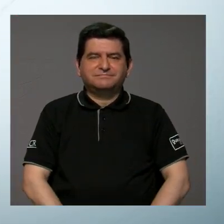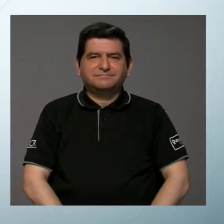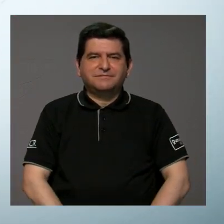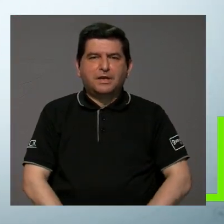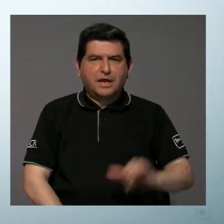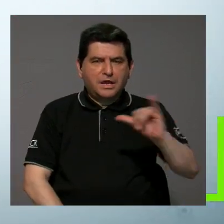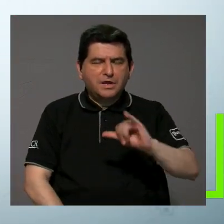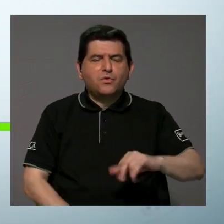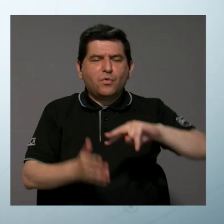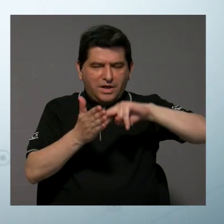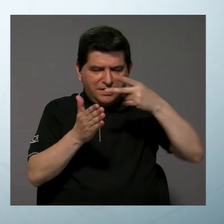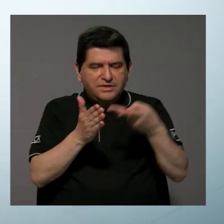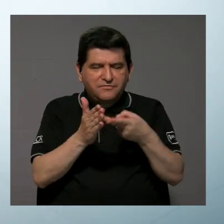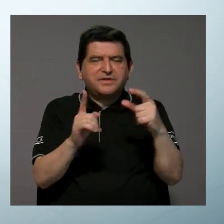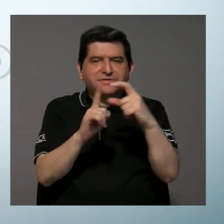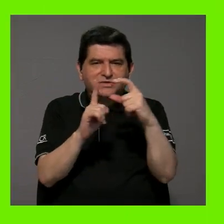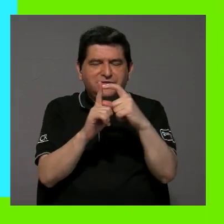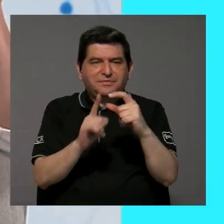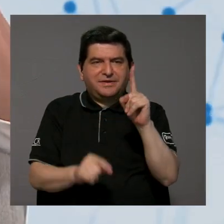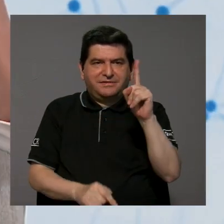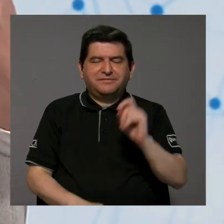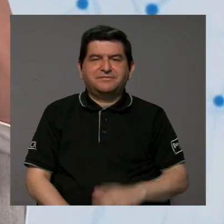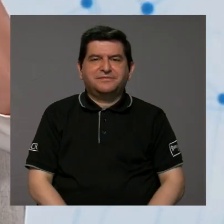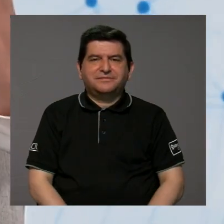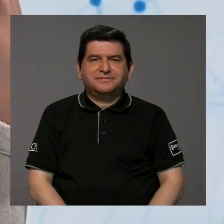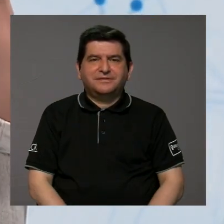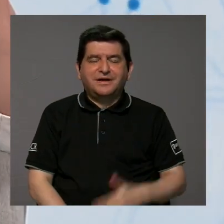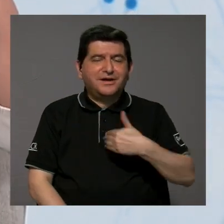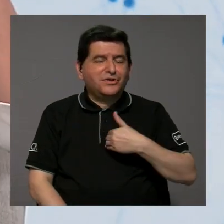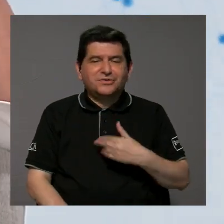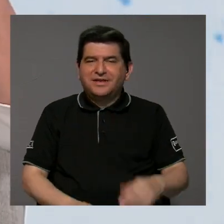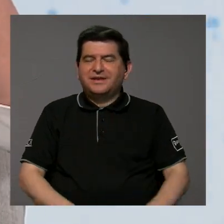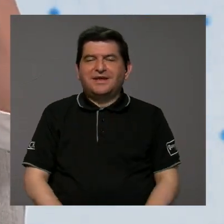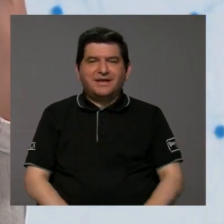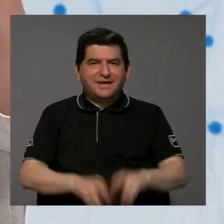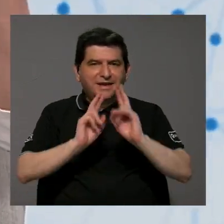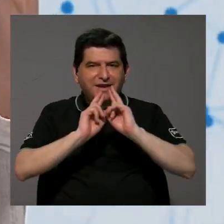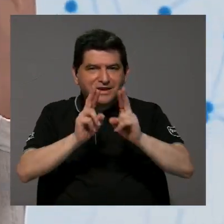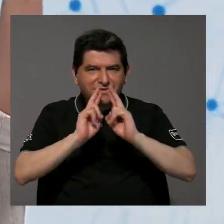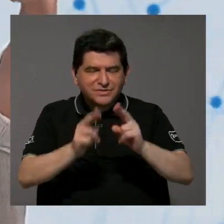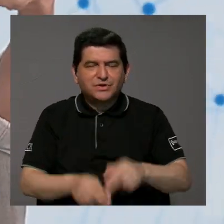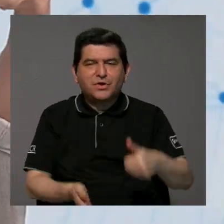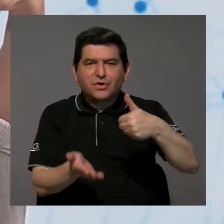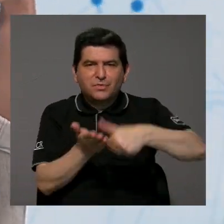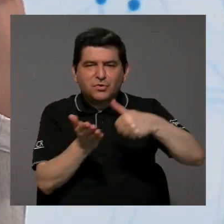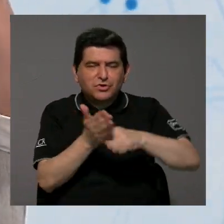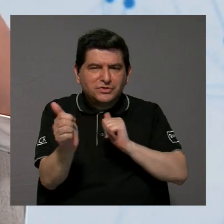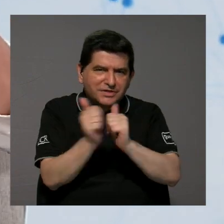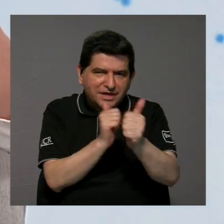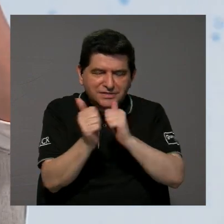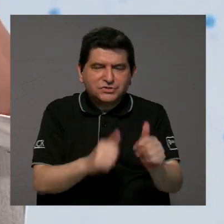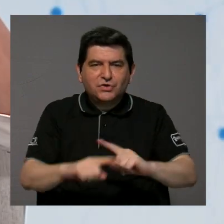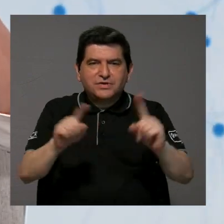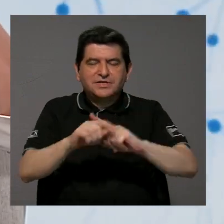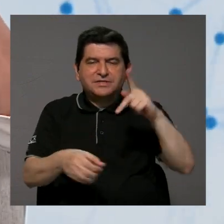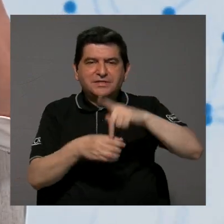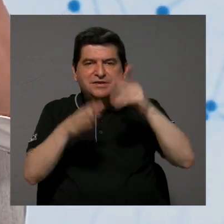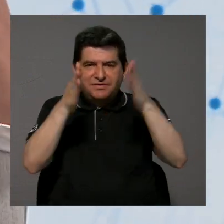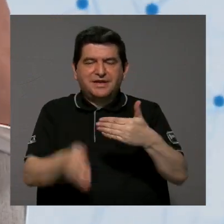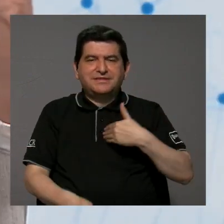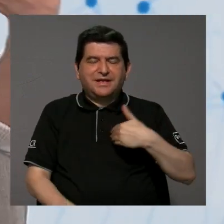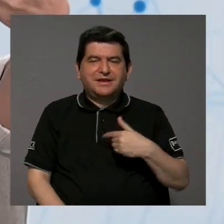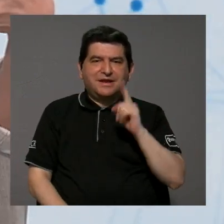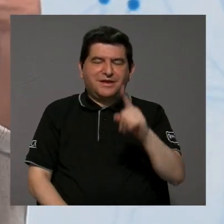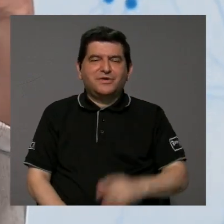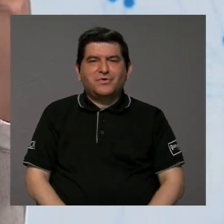También voy a definir la siguiente palabra. No tienen el rendimiento que tienen las elecciones competitivas, donde los distintos actores tienen como